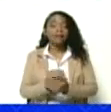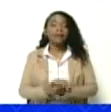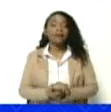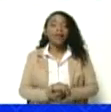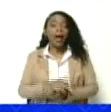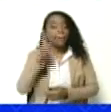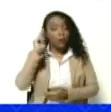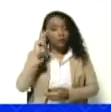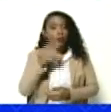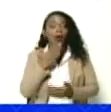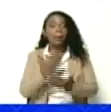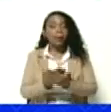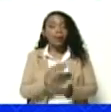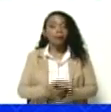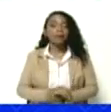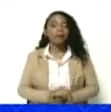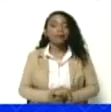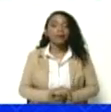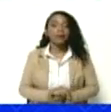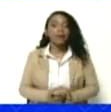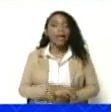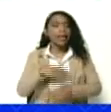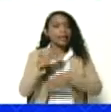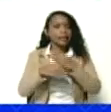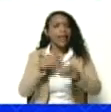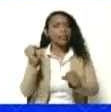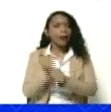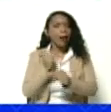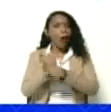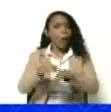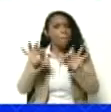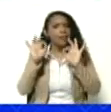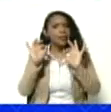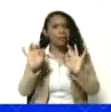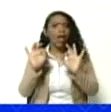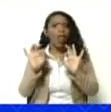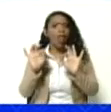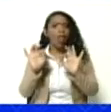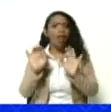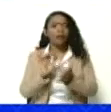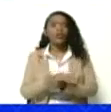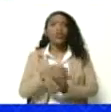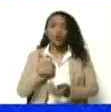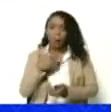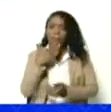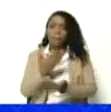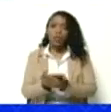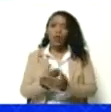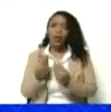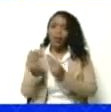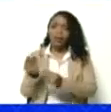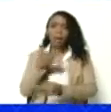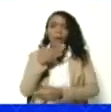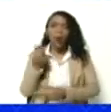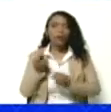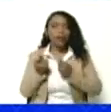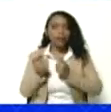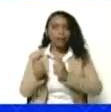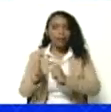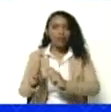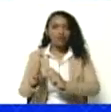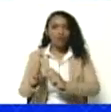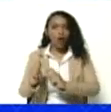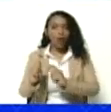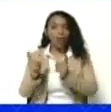al profesor Pedro Calzadilla, que hiciera un trabajo especial. Yo pido que le demos el mejor tratamiento en